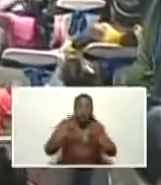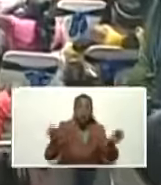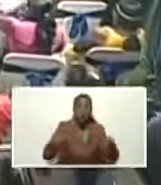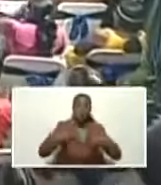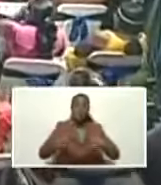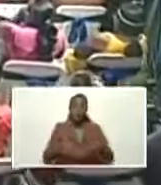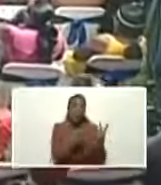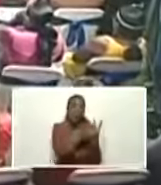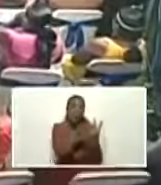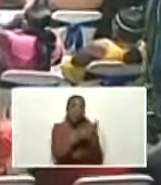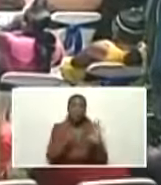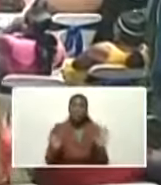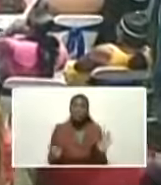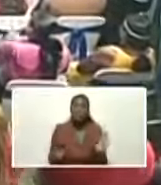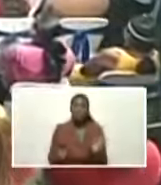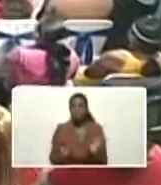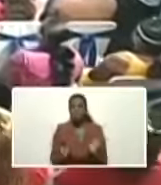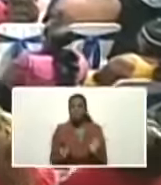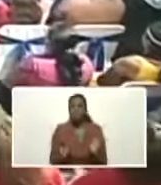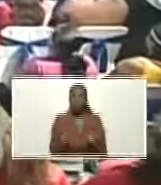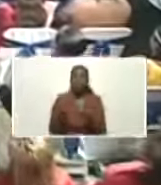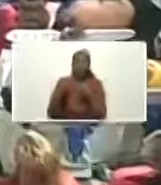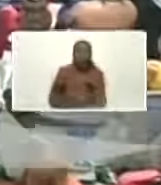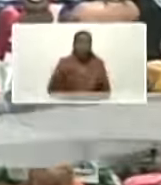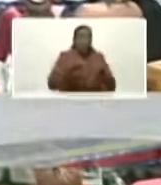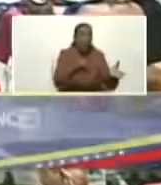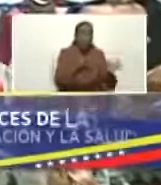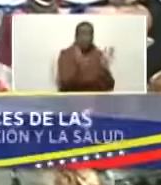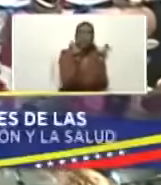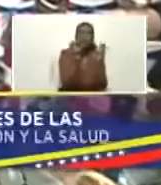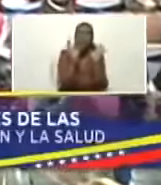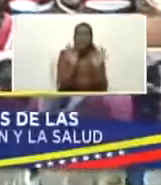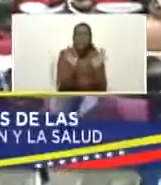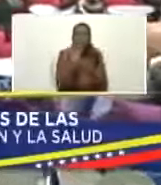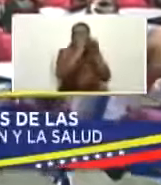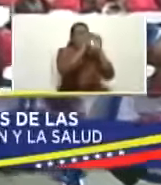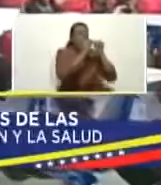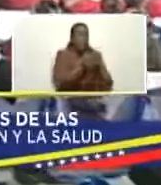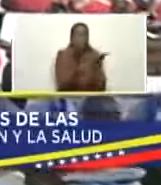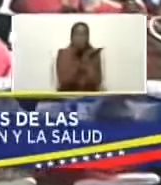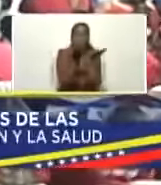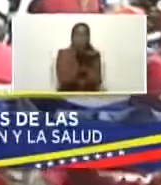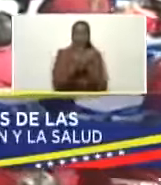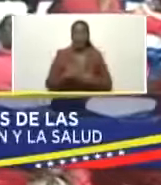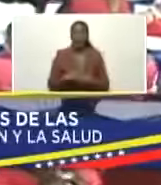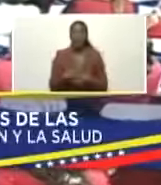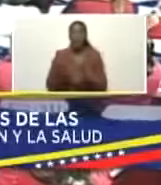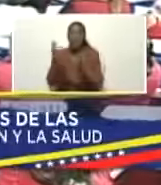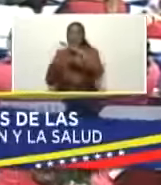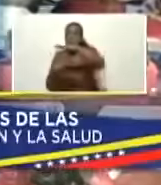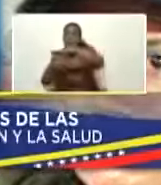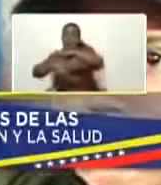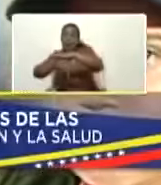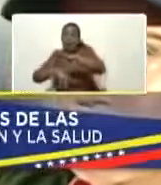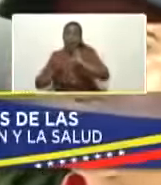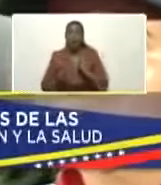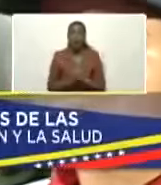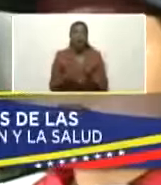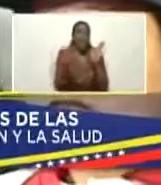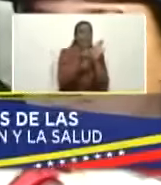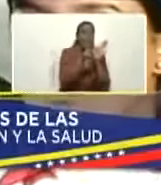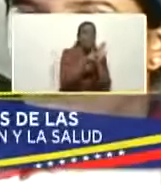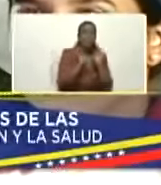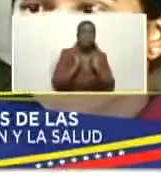salud. Y hemos puesto de paquete y arreglado escuelas, simoncitos,